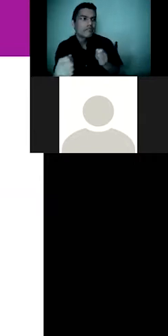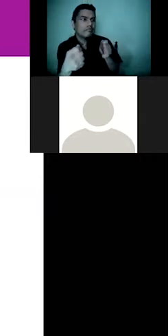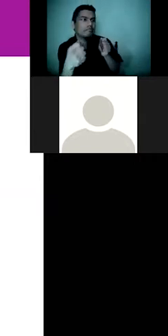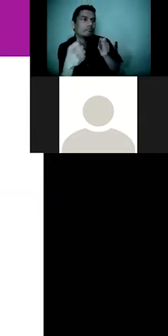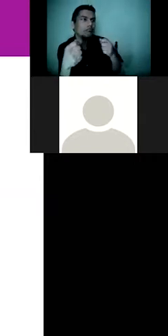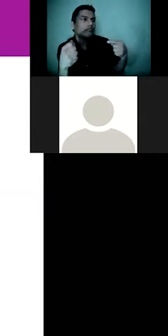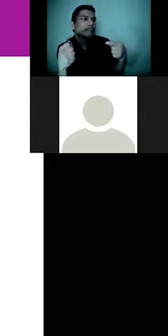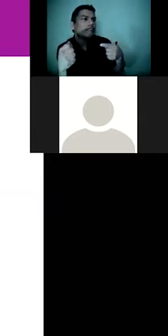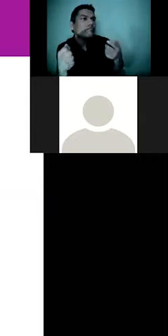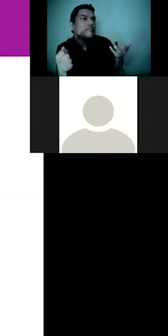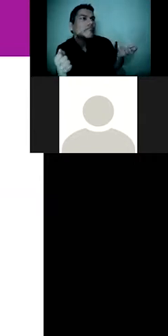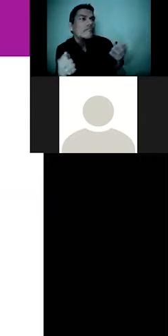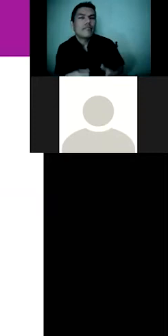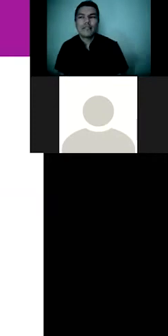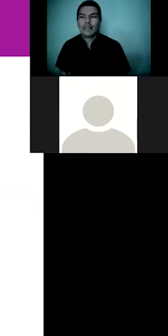preguntaba?